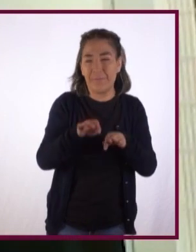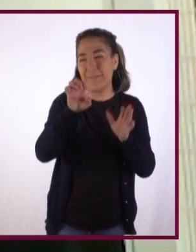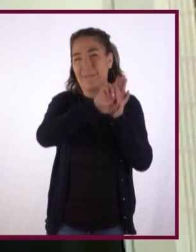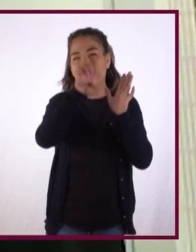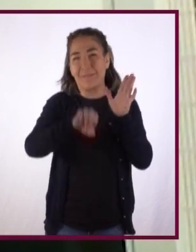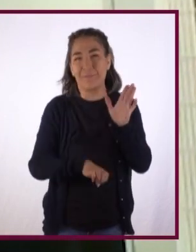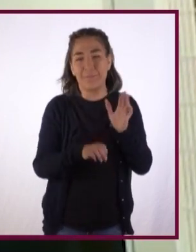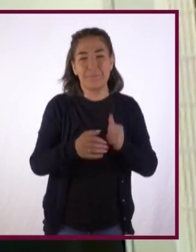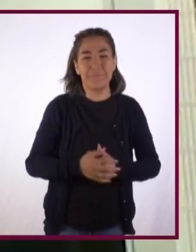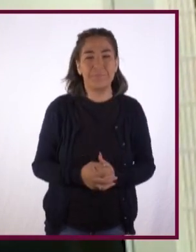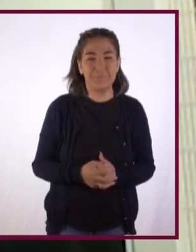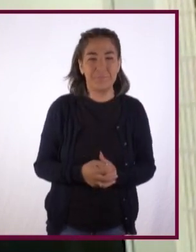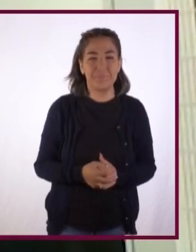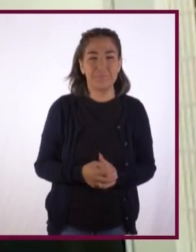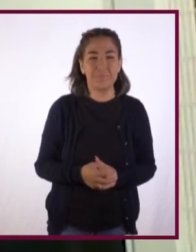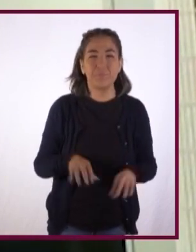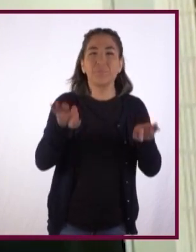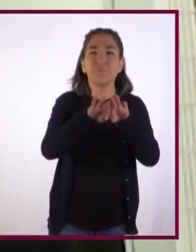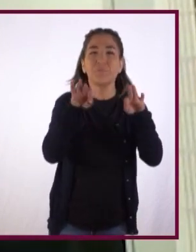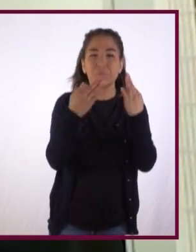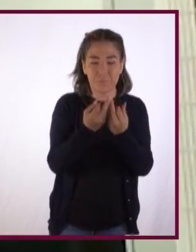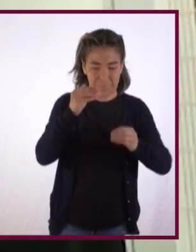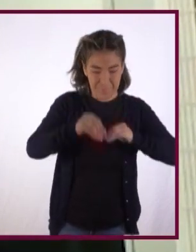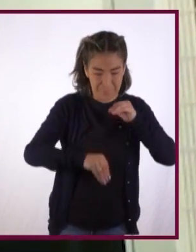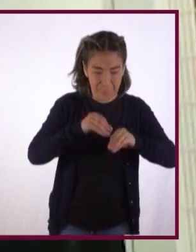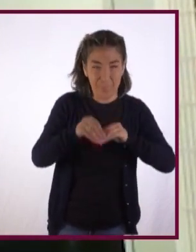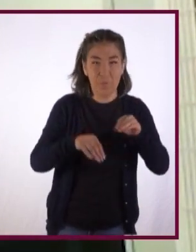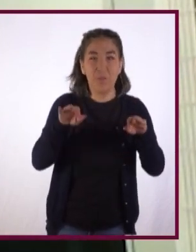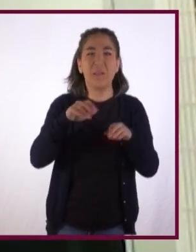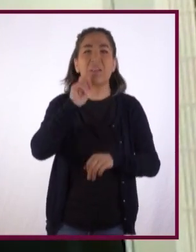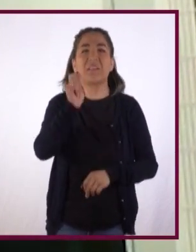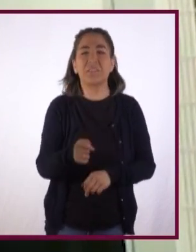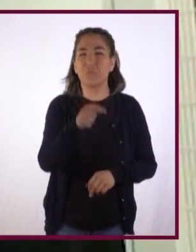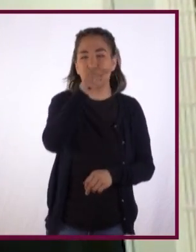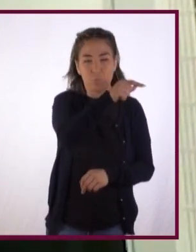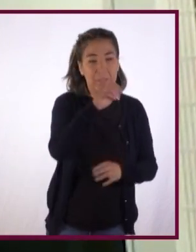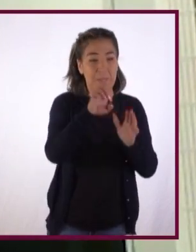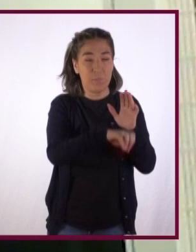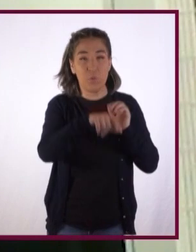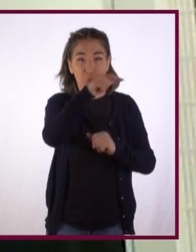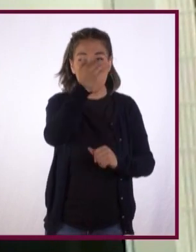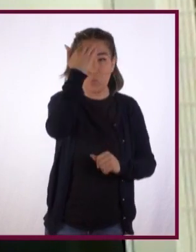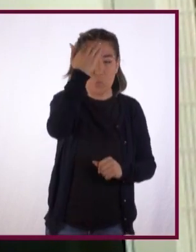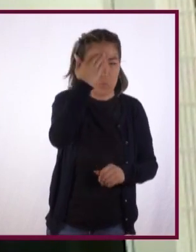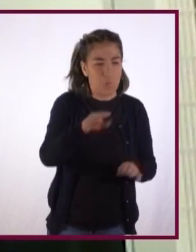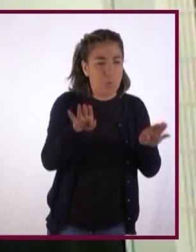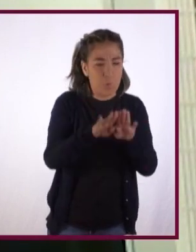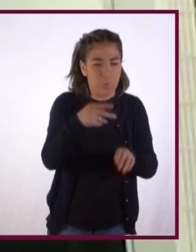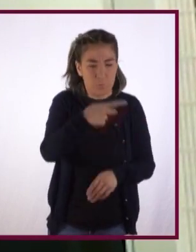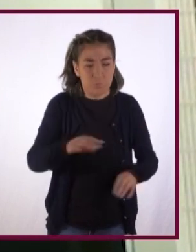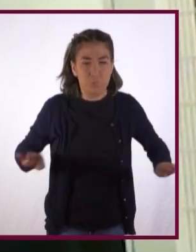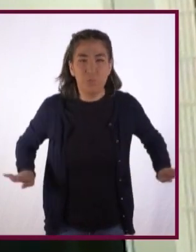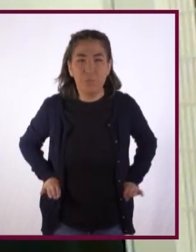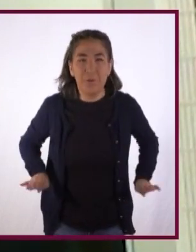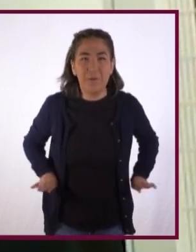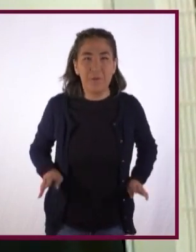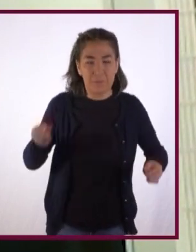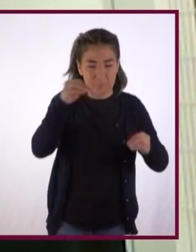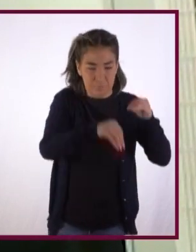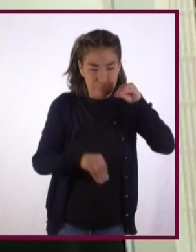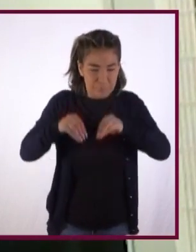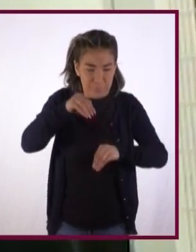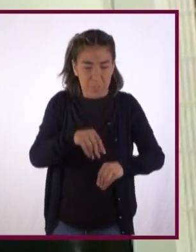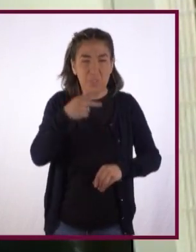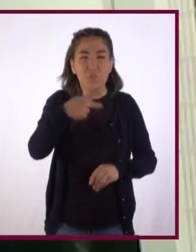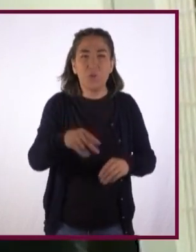Por ejemplo, en el diseño de una estructura, si tú conoces cómo se comporta el